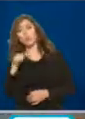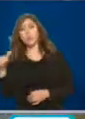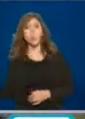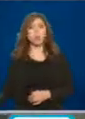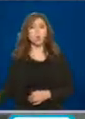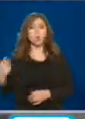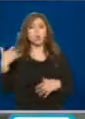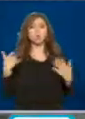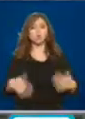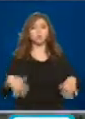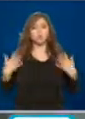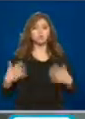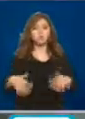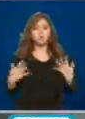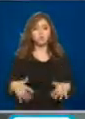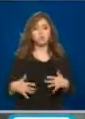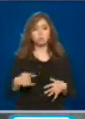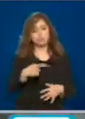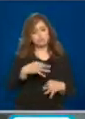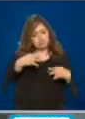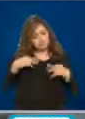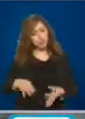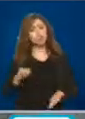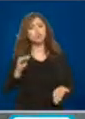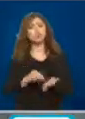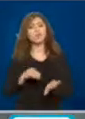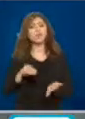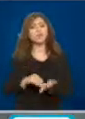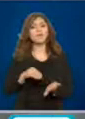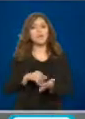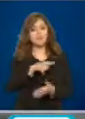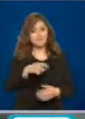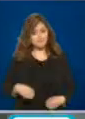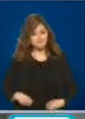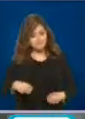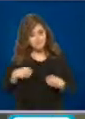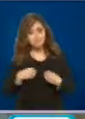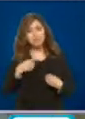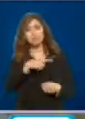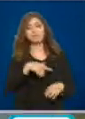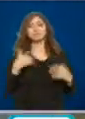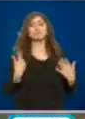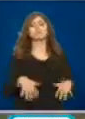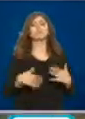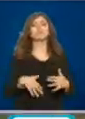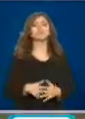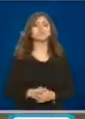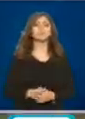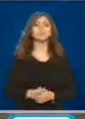cuatísimo que es todavía, afortunadamente es todavía el maestro